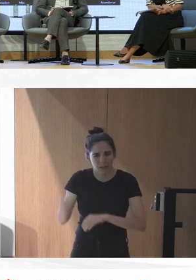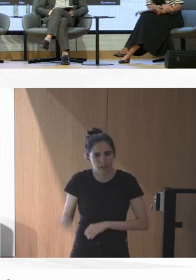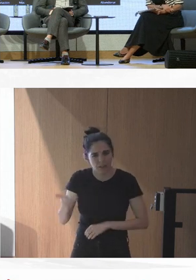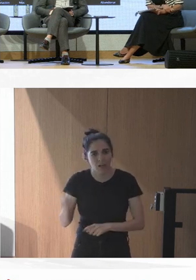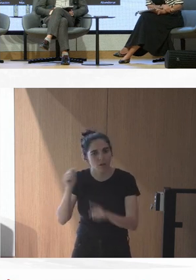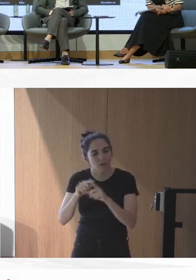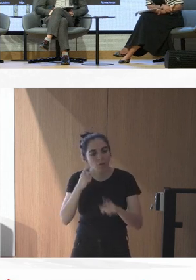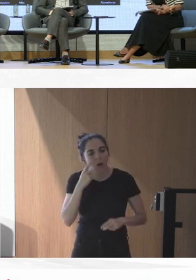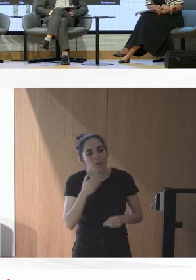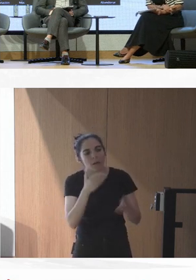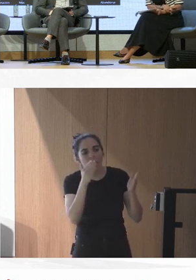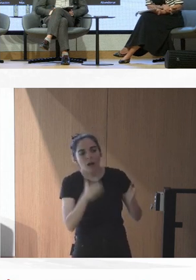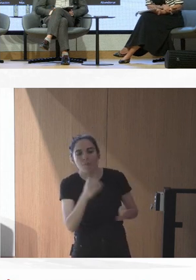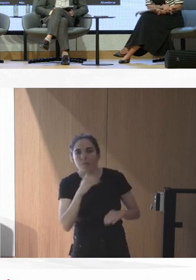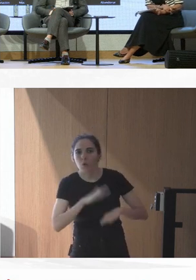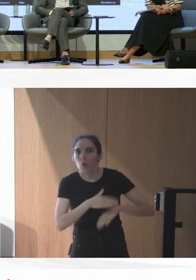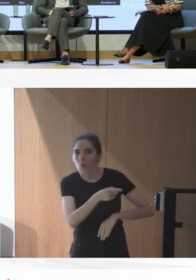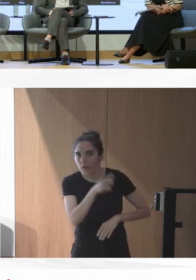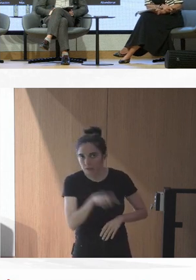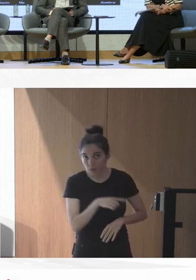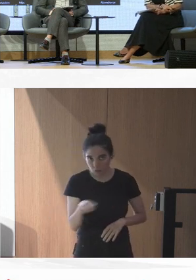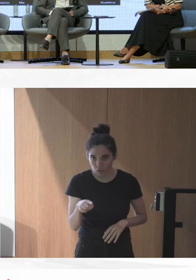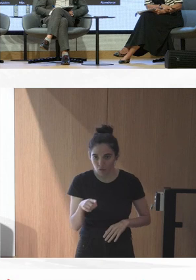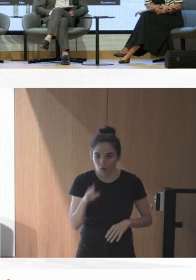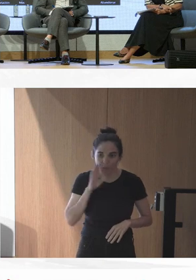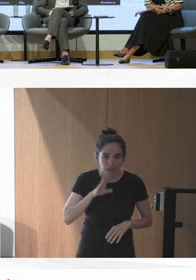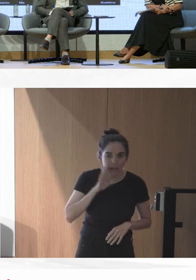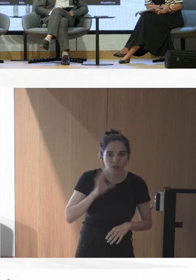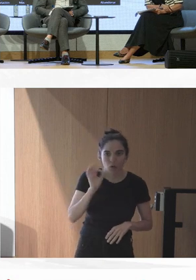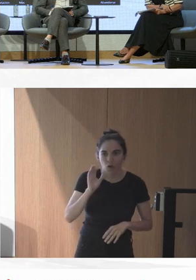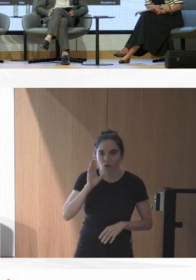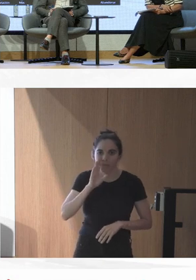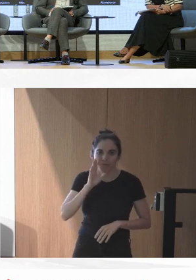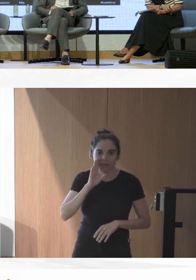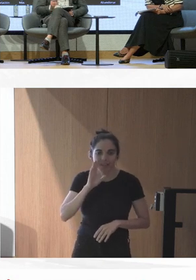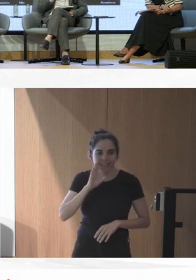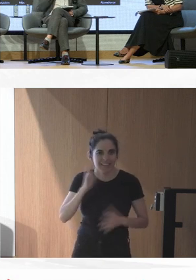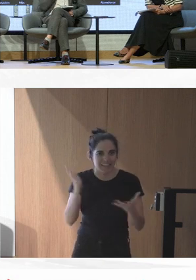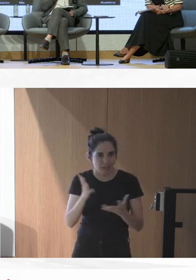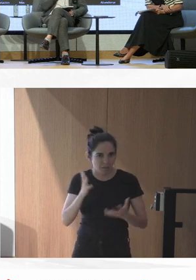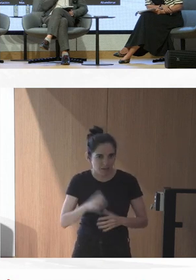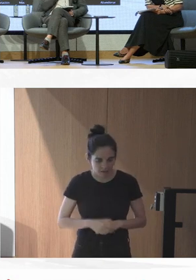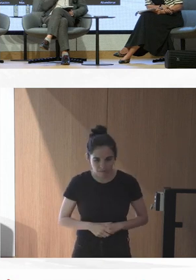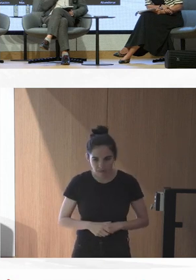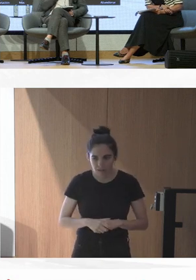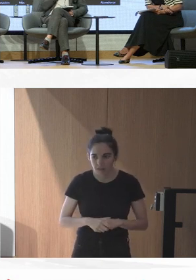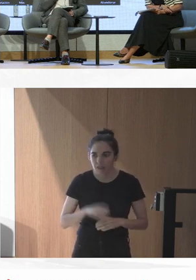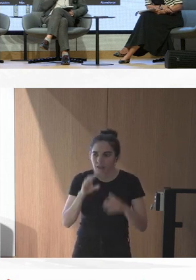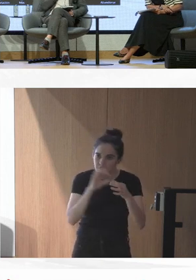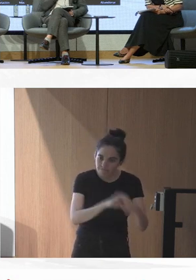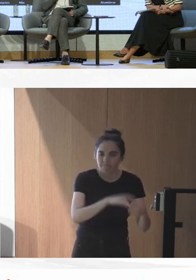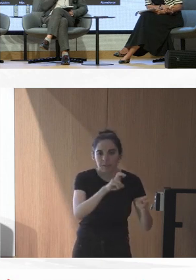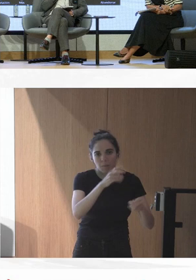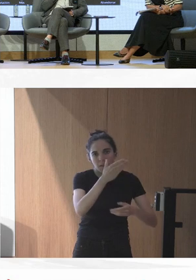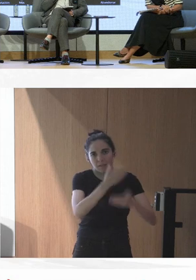es o no es culpable de un delito o de un crimen debido a sus discapacidades intelectuales o psicosociales.